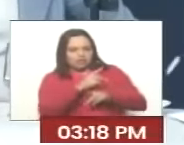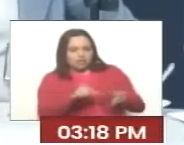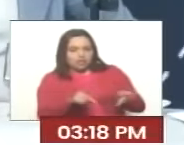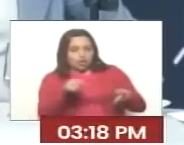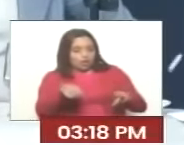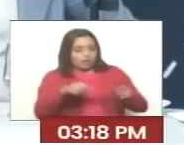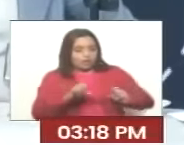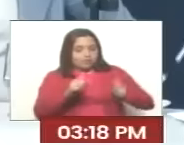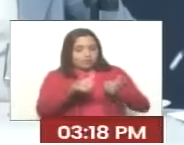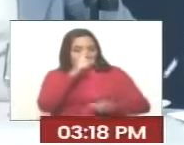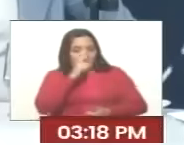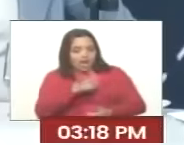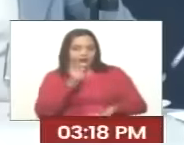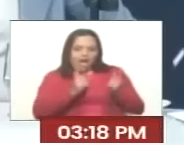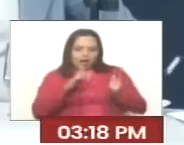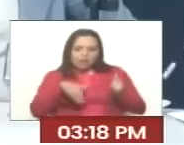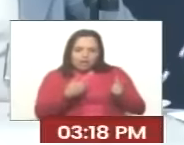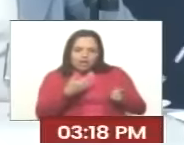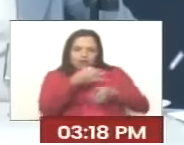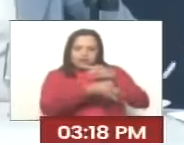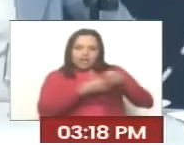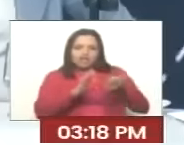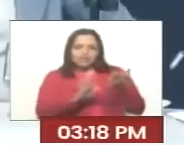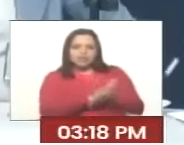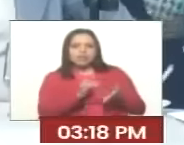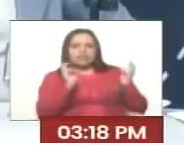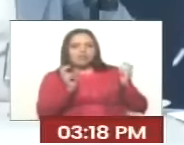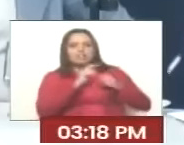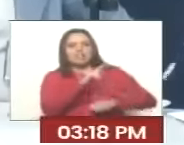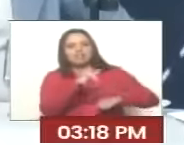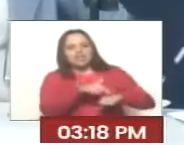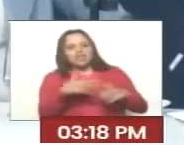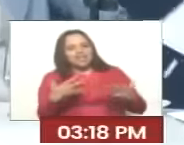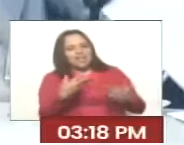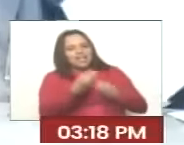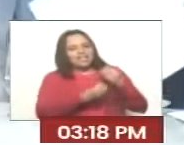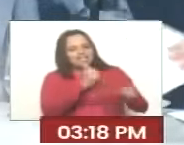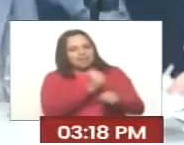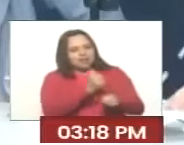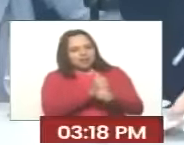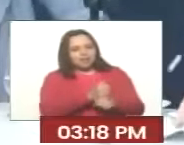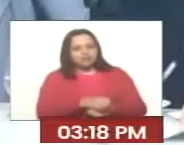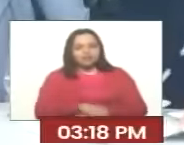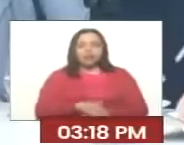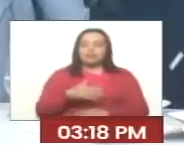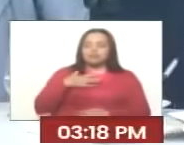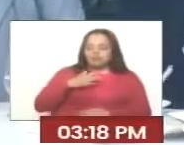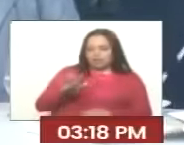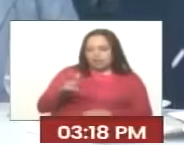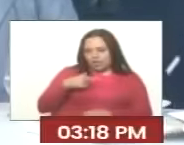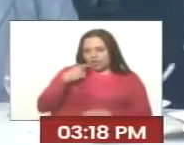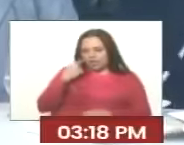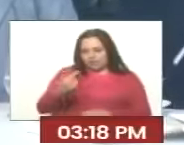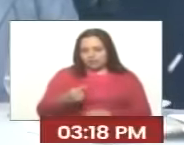¿Hay algún caso que nos pueda adelantar de connotación nacional? ¿En qué vienen trabajando? Bueno, mira, yo diría que